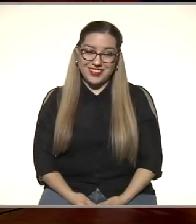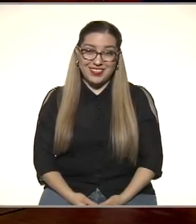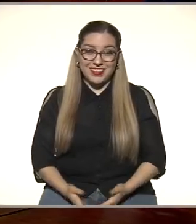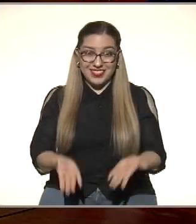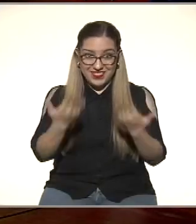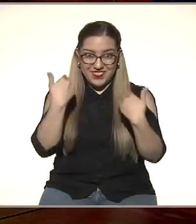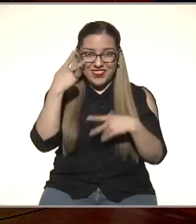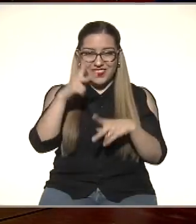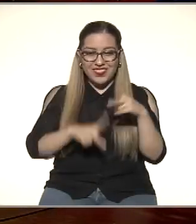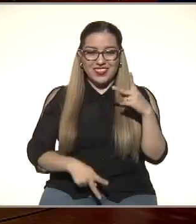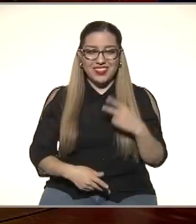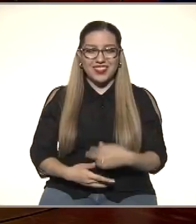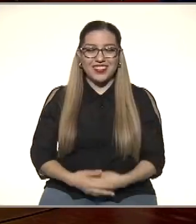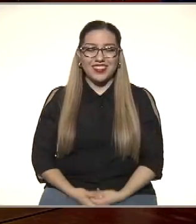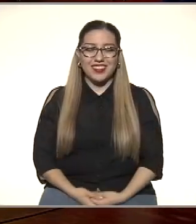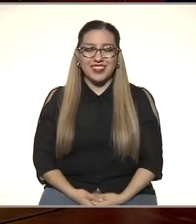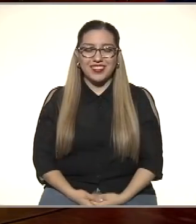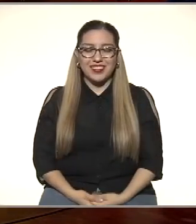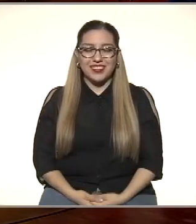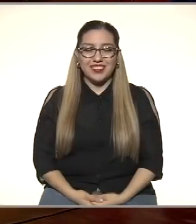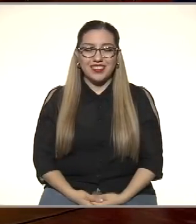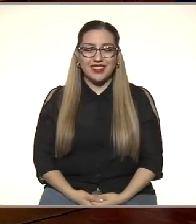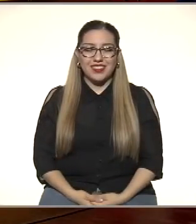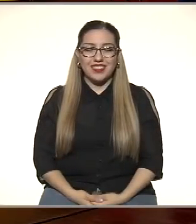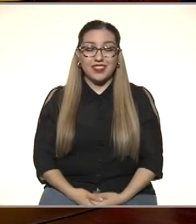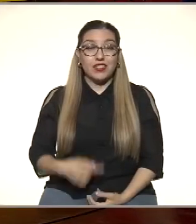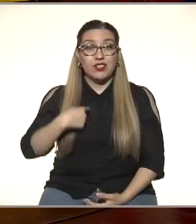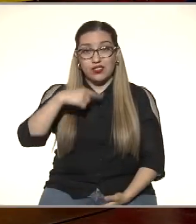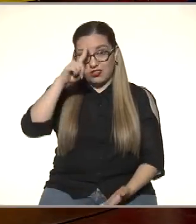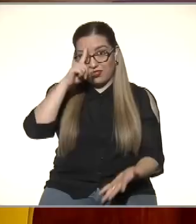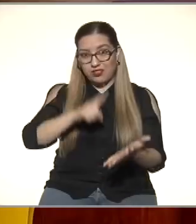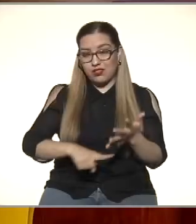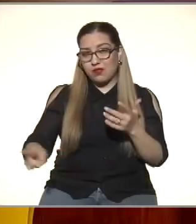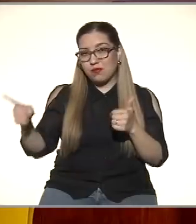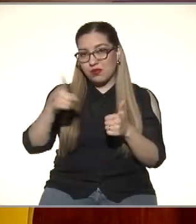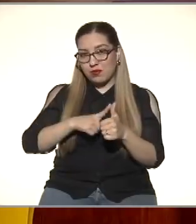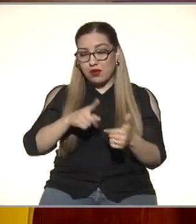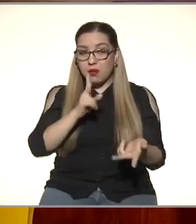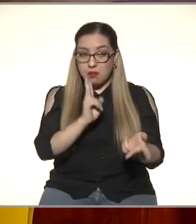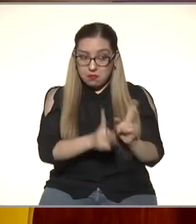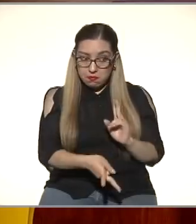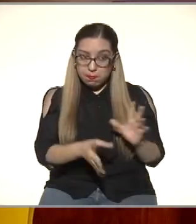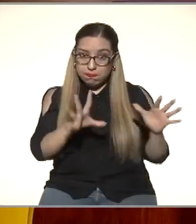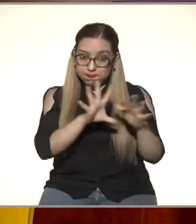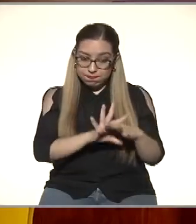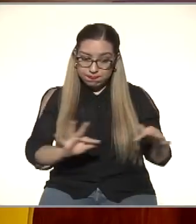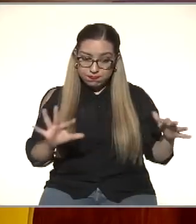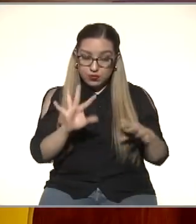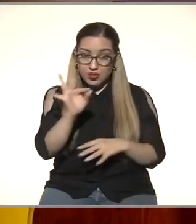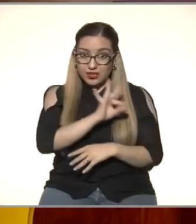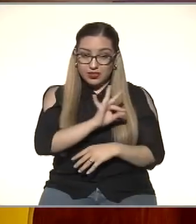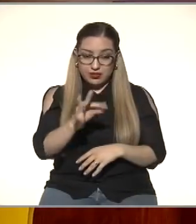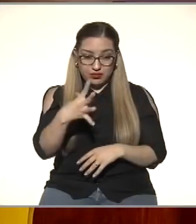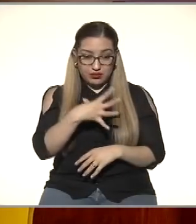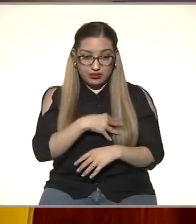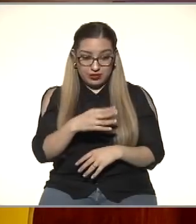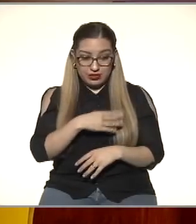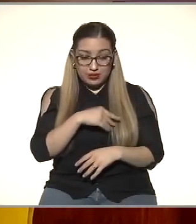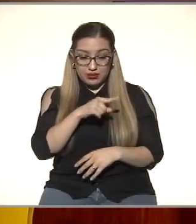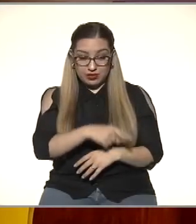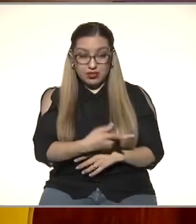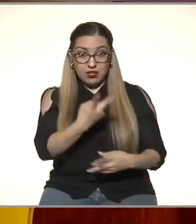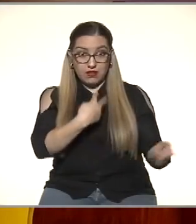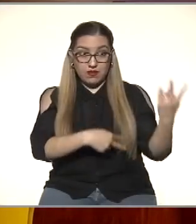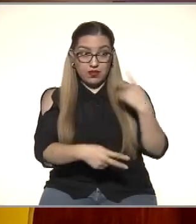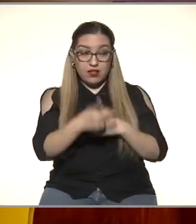cortar. Yo creo que lo que hay que hacer es de entrada hablarlo, ¿no? O sea, quizá, digamos, si el hijo o la hija fuera mi paciente y viene